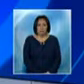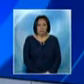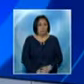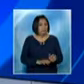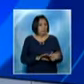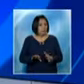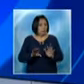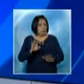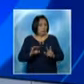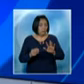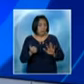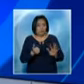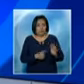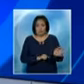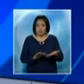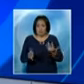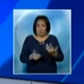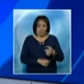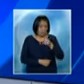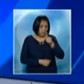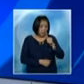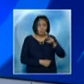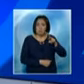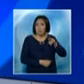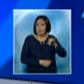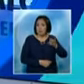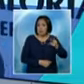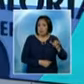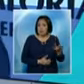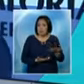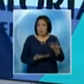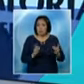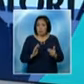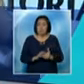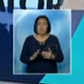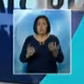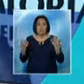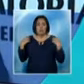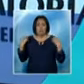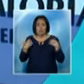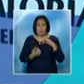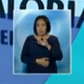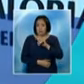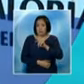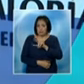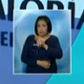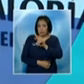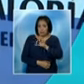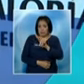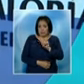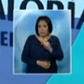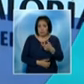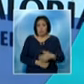Bien, a las 12 y 16 nos comunicamos en vivo con Maricé Vega, quien se encuentra en la Contraloría. ¿Qué novedades? Adelante.